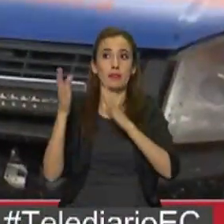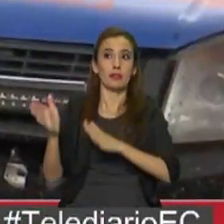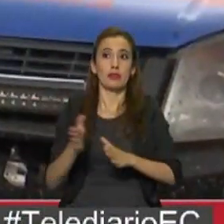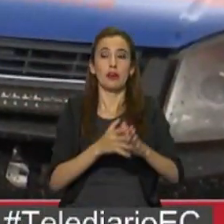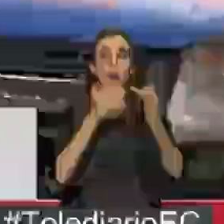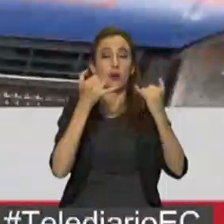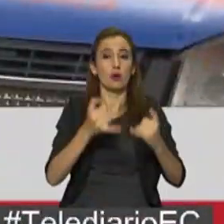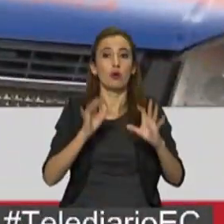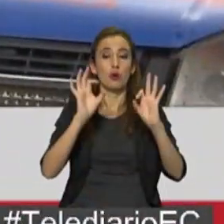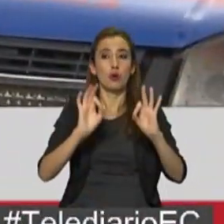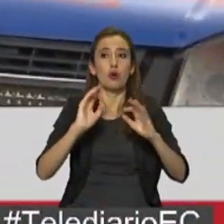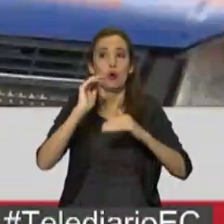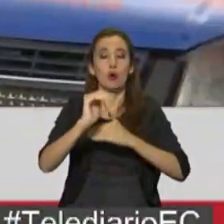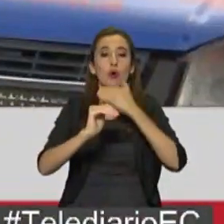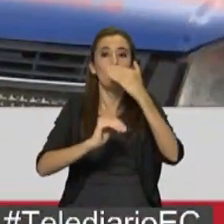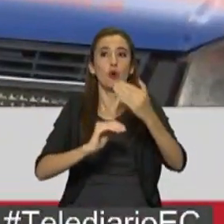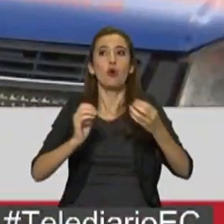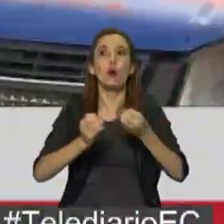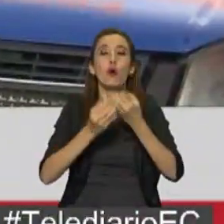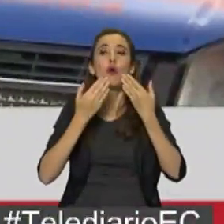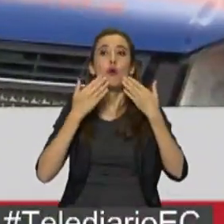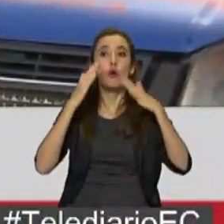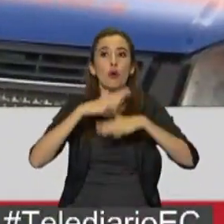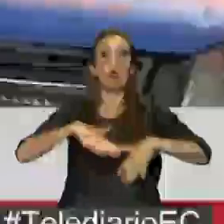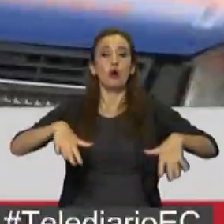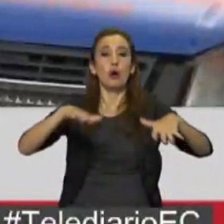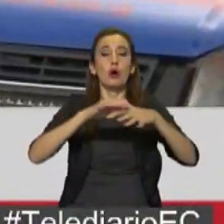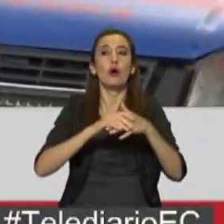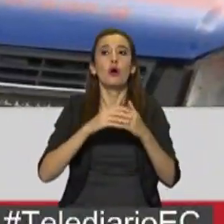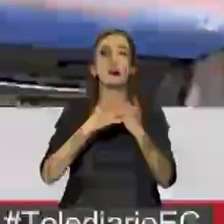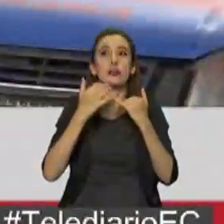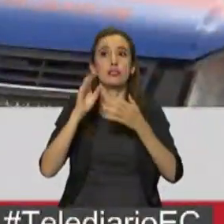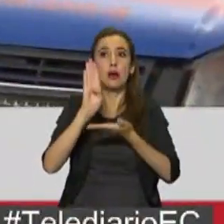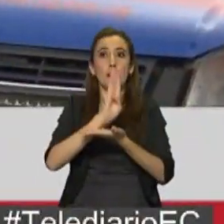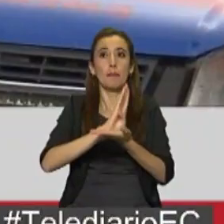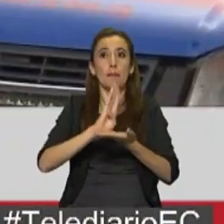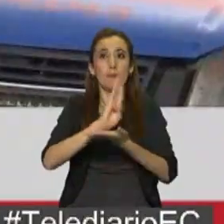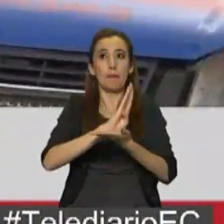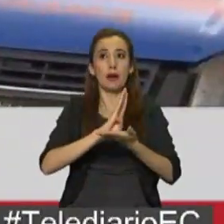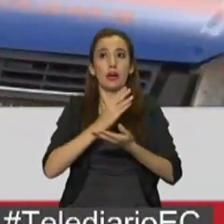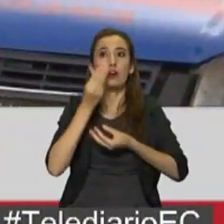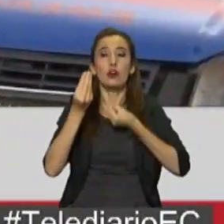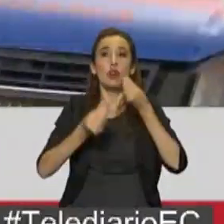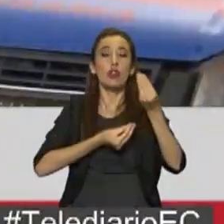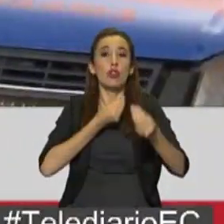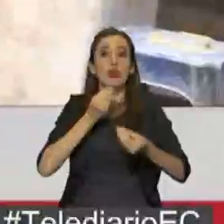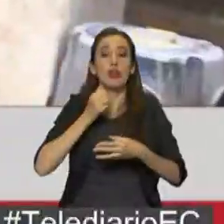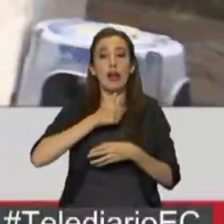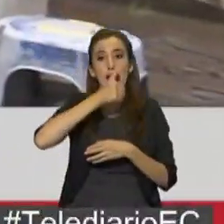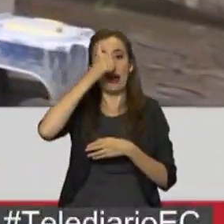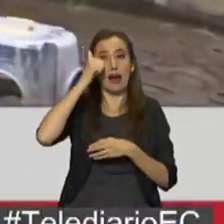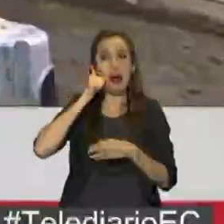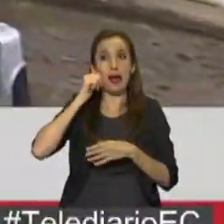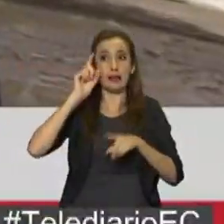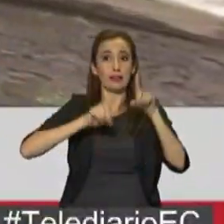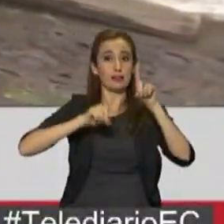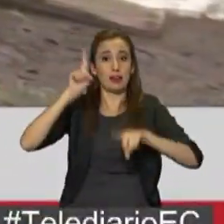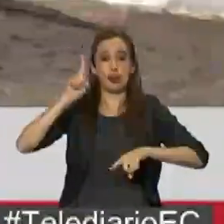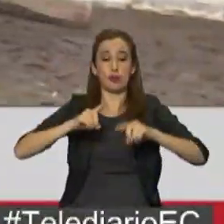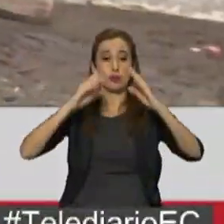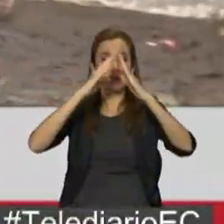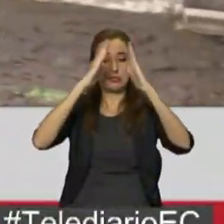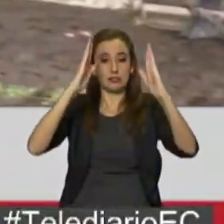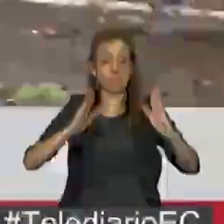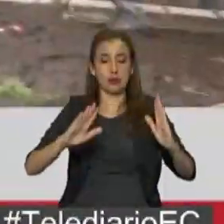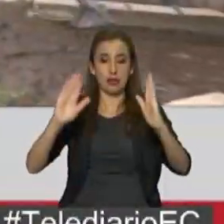encontramos precisamente ubicados en el sector de la lucha de los pobres de aquí en el sur de quito un lugar donde el día de ayer varias viviendas fueron afectadas